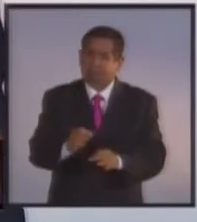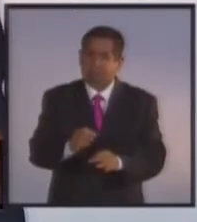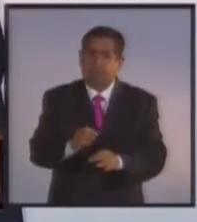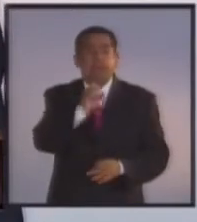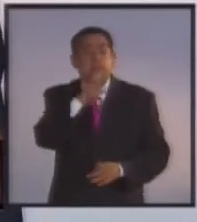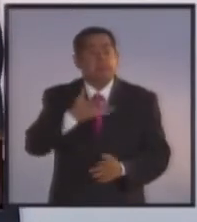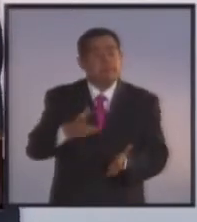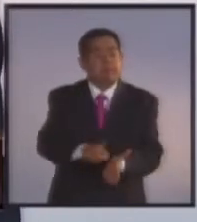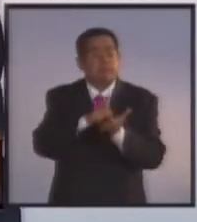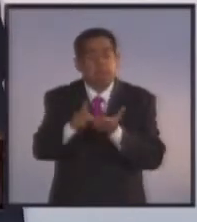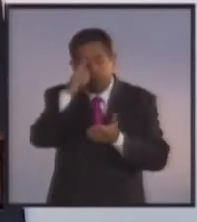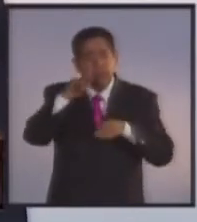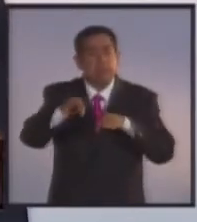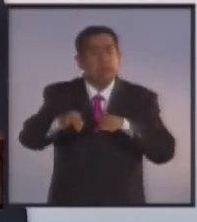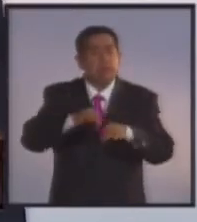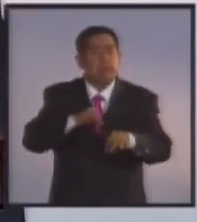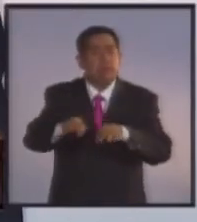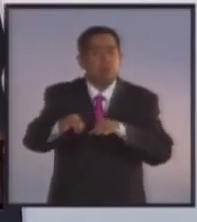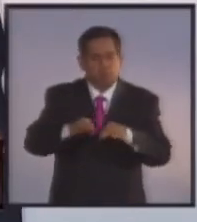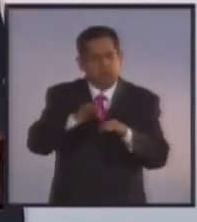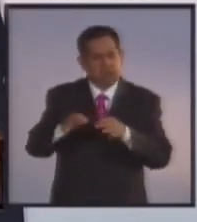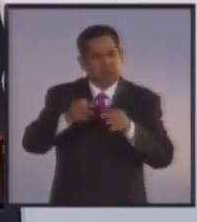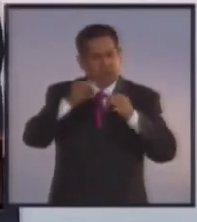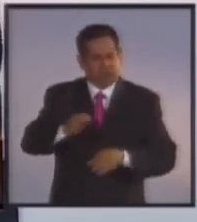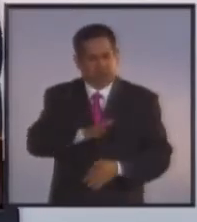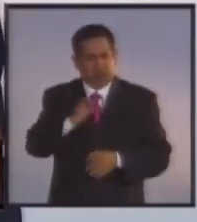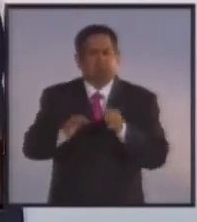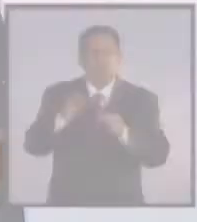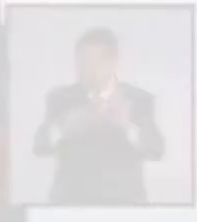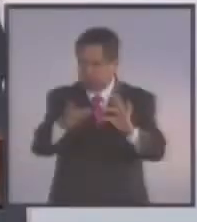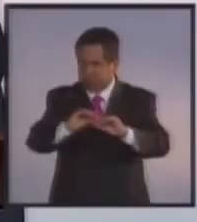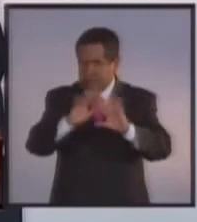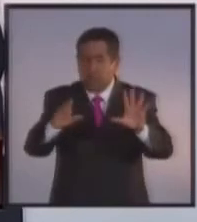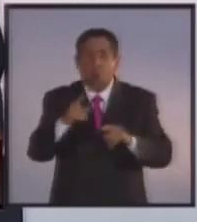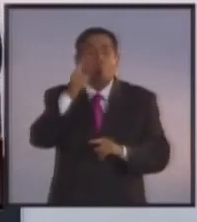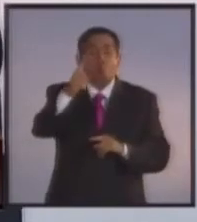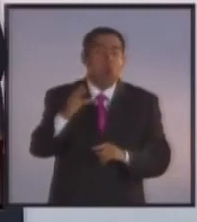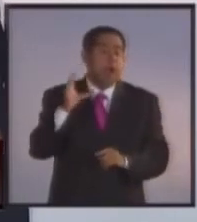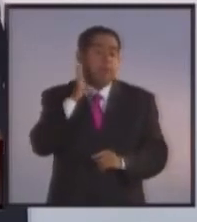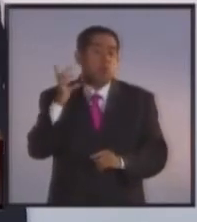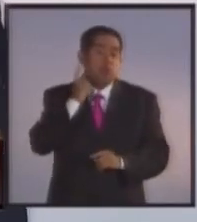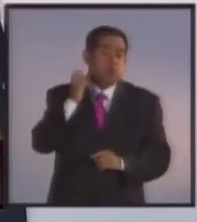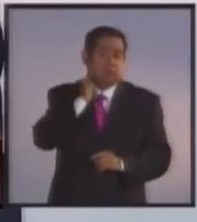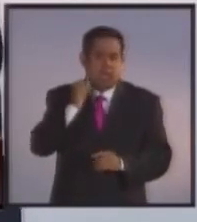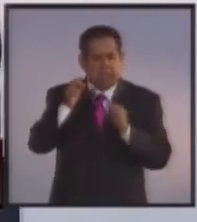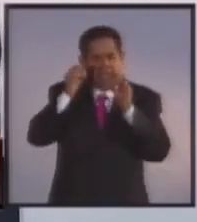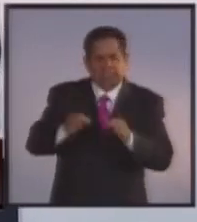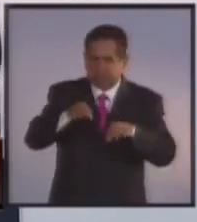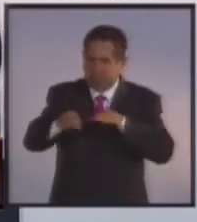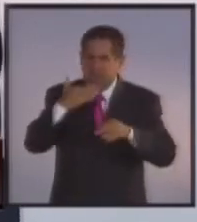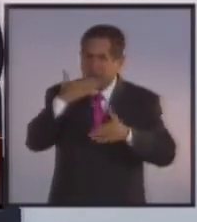derecho a realmente tener trabajo, para que sea un trabajo digno y bien remunerado. Un Congreso que funcione realmente,